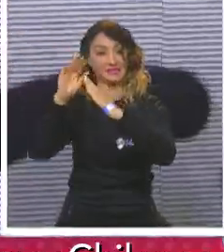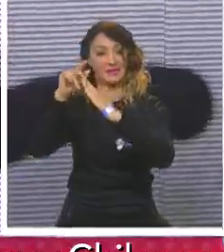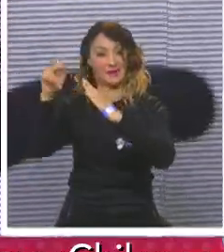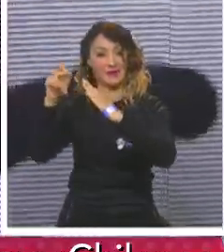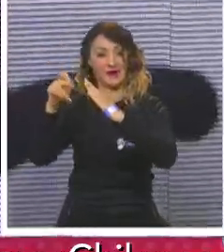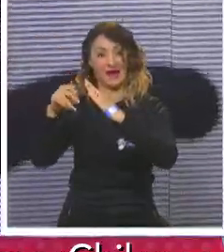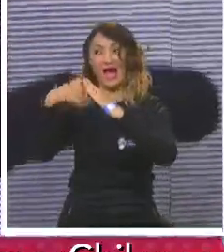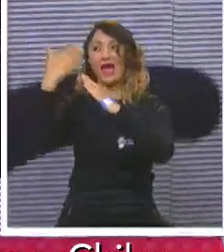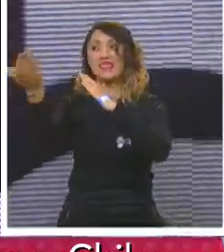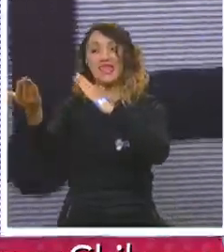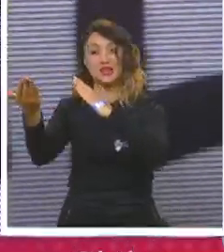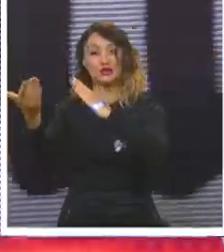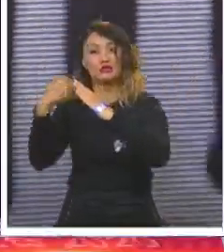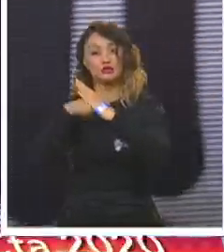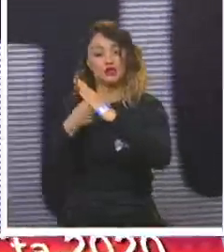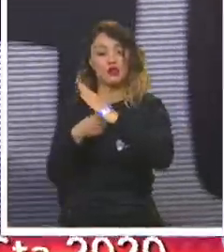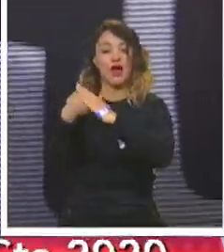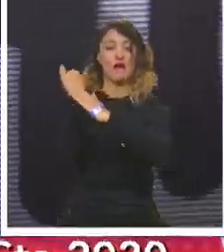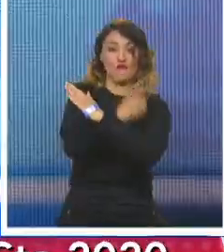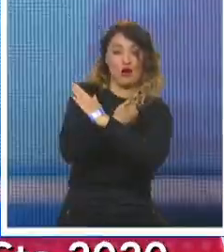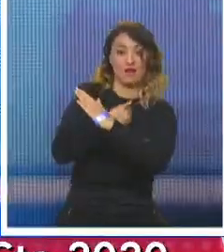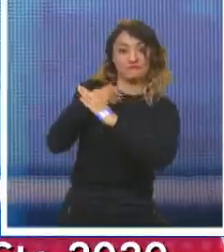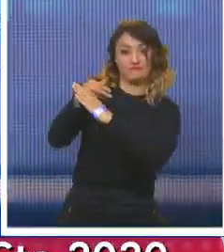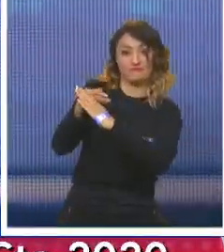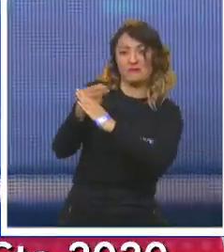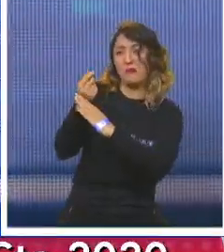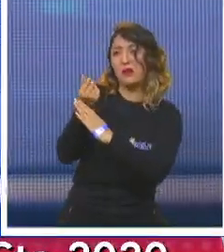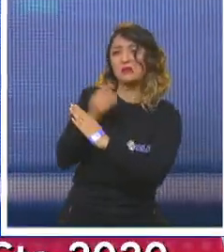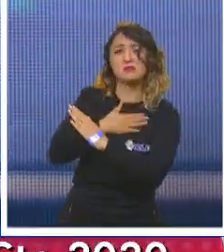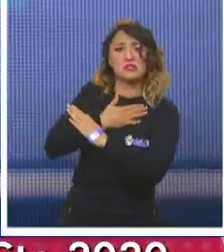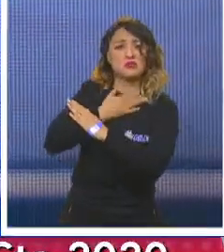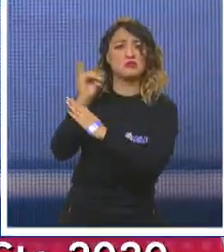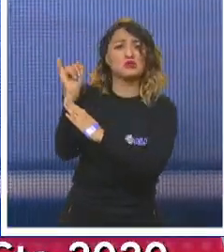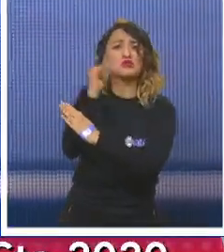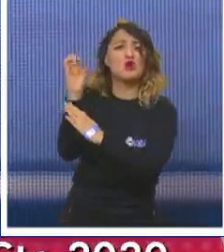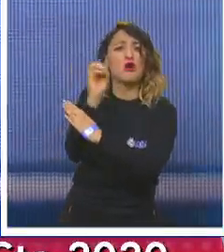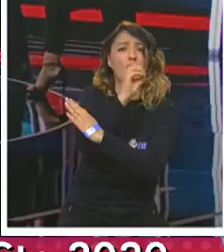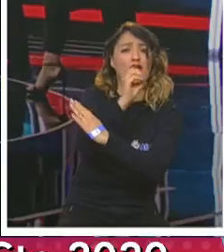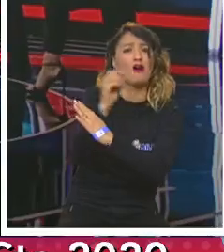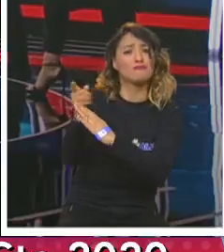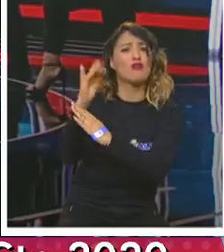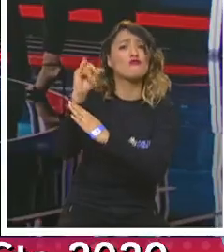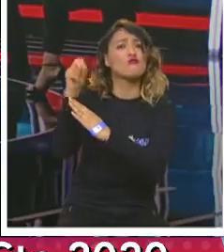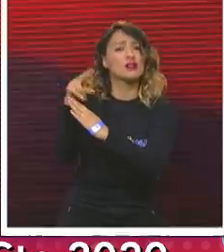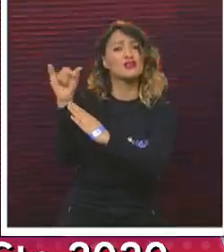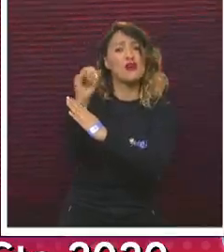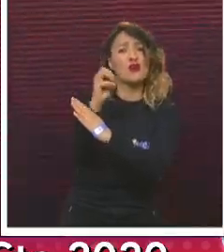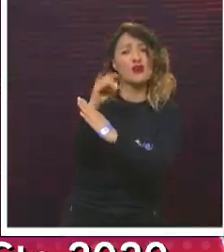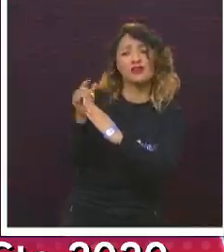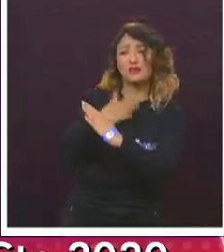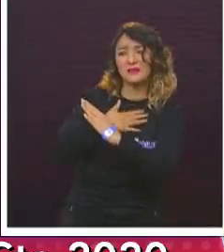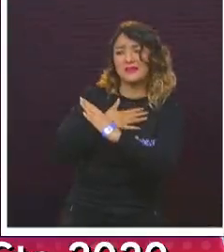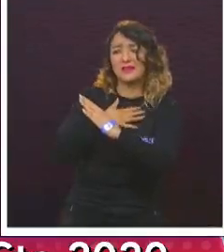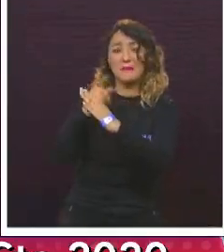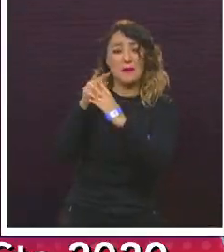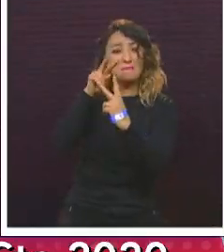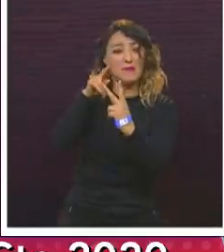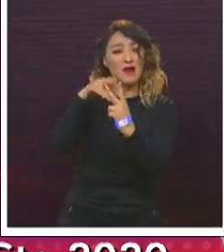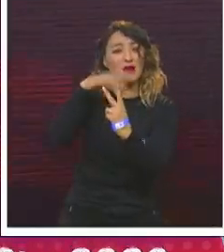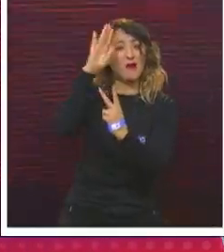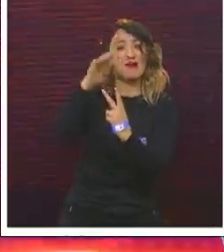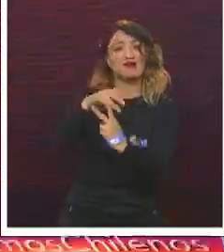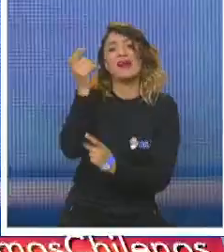Me sentía como en el Buin Zoo. Y mi hermano mayor, qué buena la risa, weón, extraordinaria. ¿La grabaste